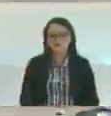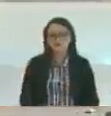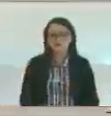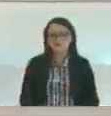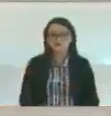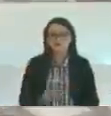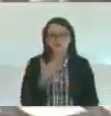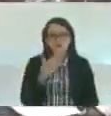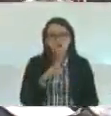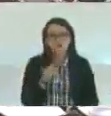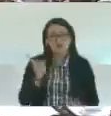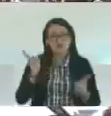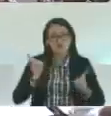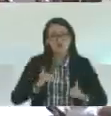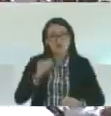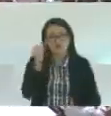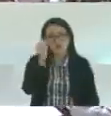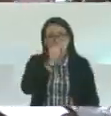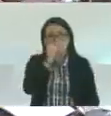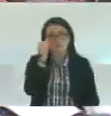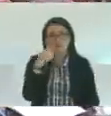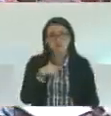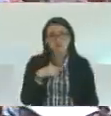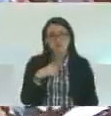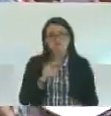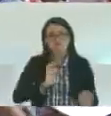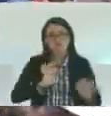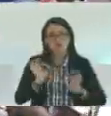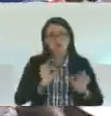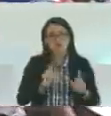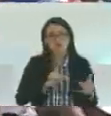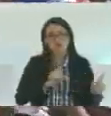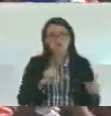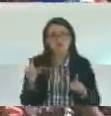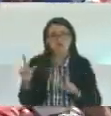Si ustedes lo deciden el domingo, yo estoy preparado.